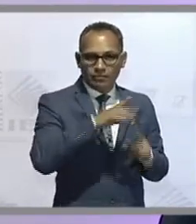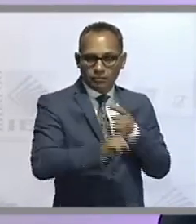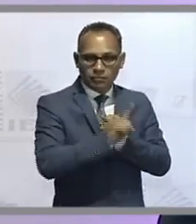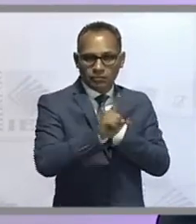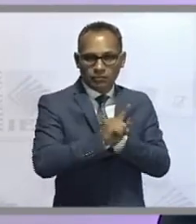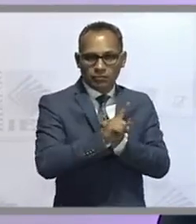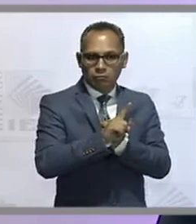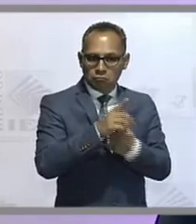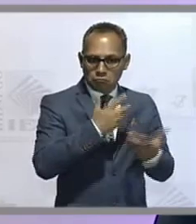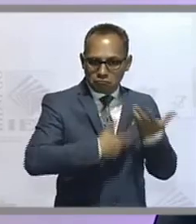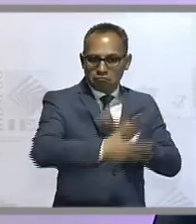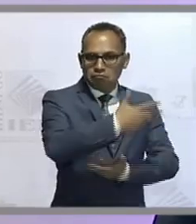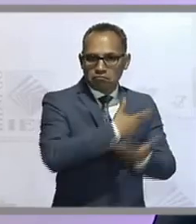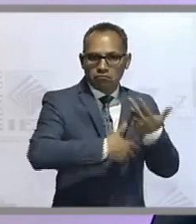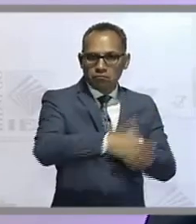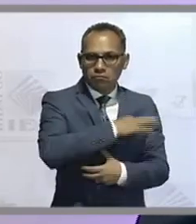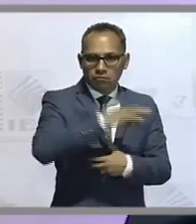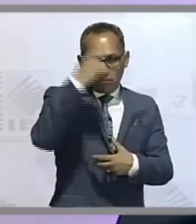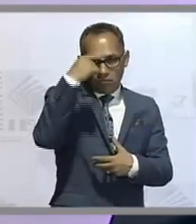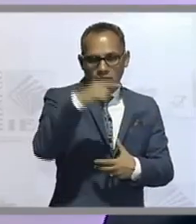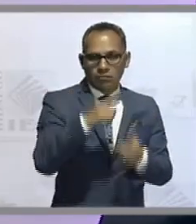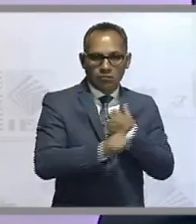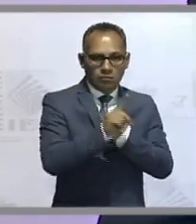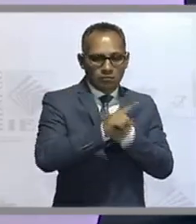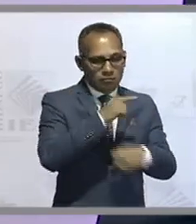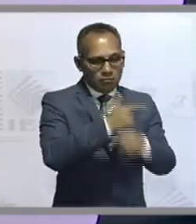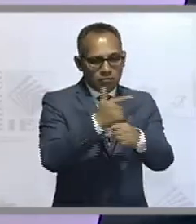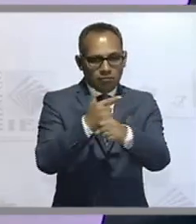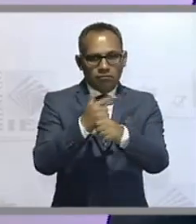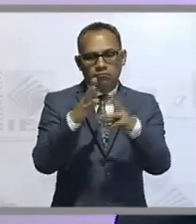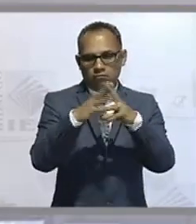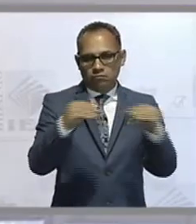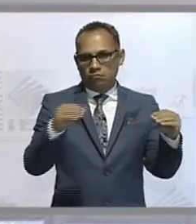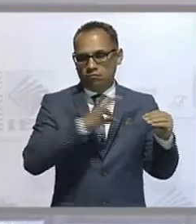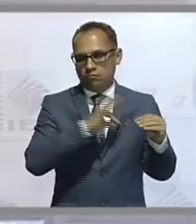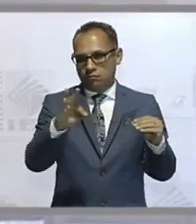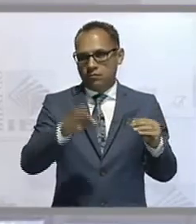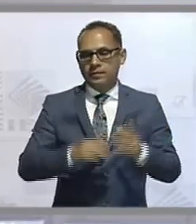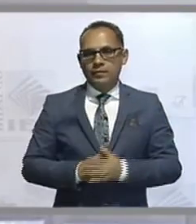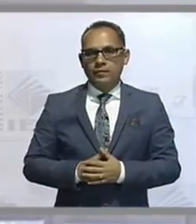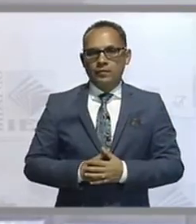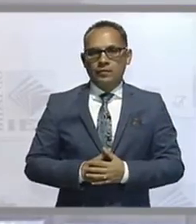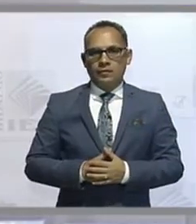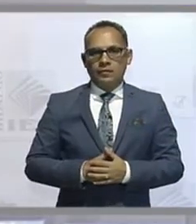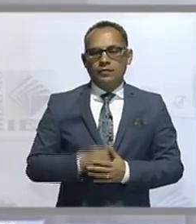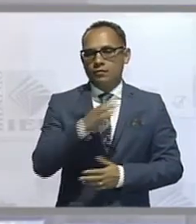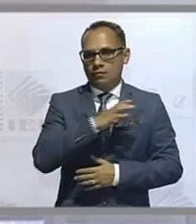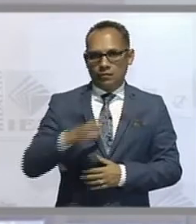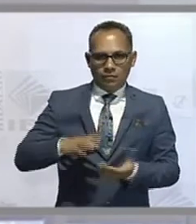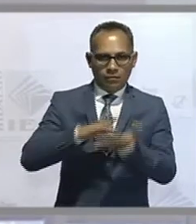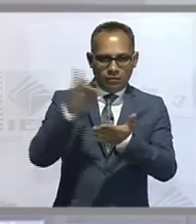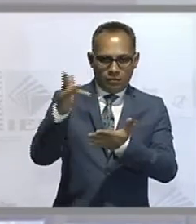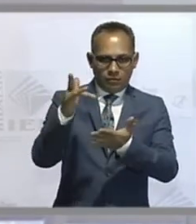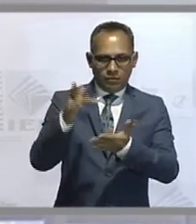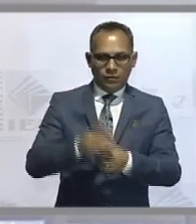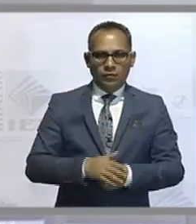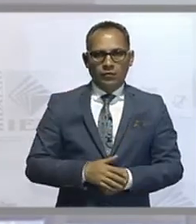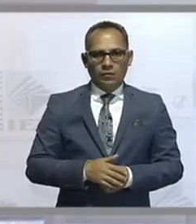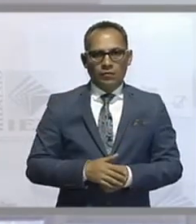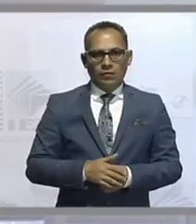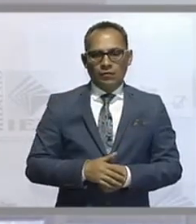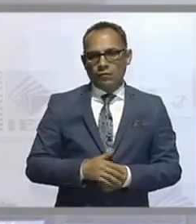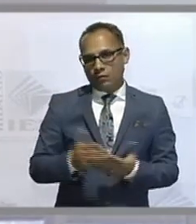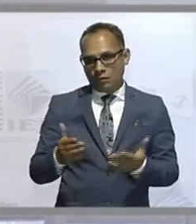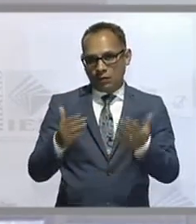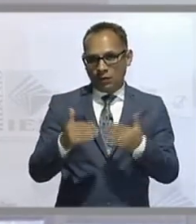los problemas que encontró gracias gracias candidato y de igual forma pregunto